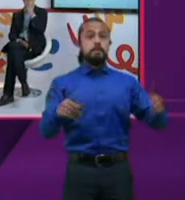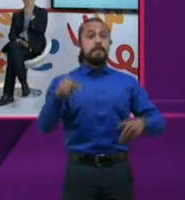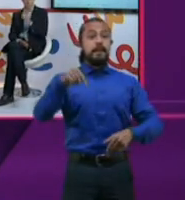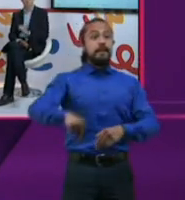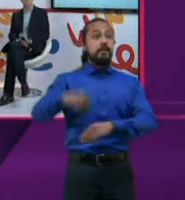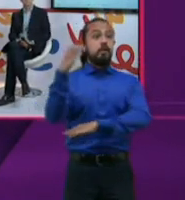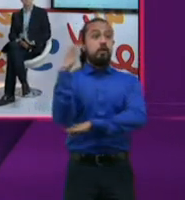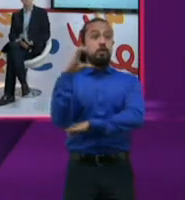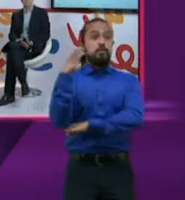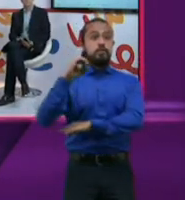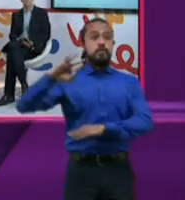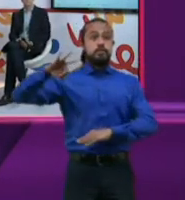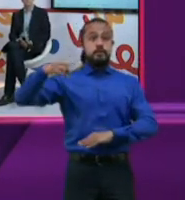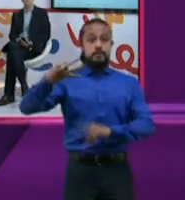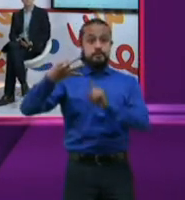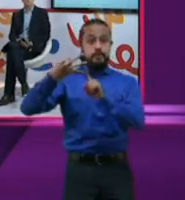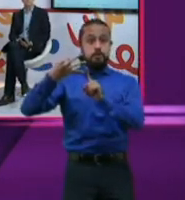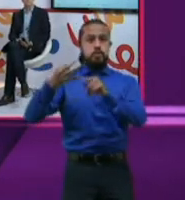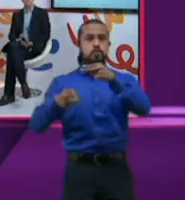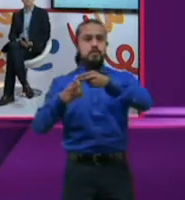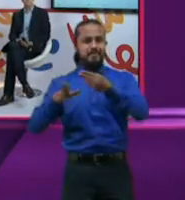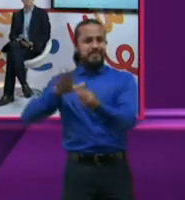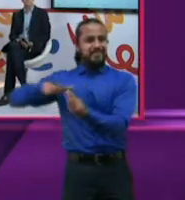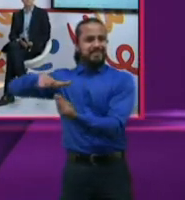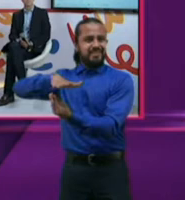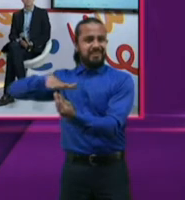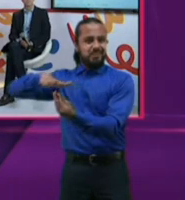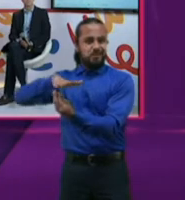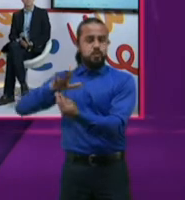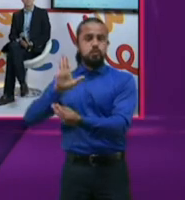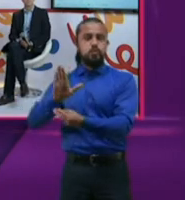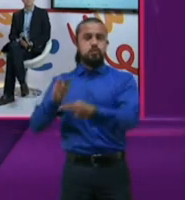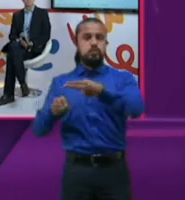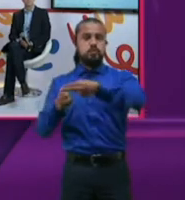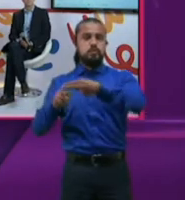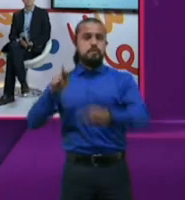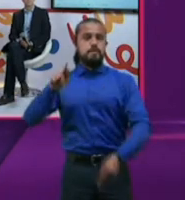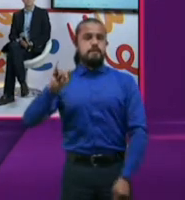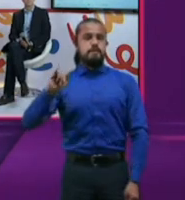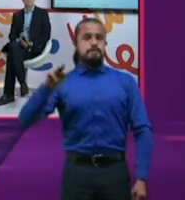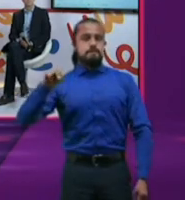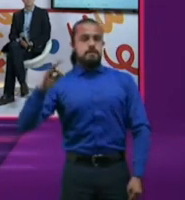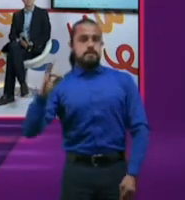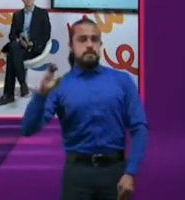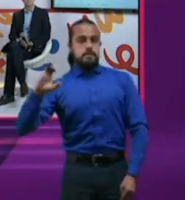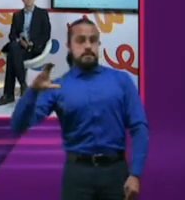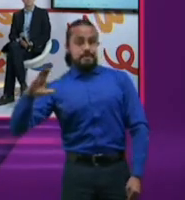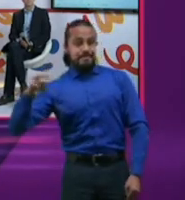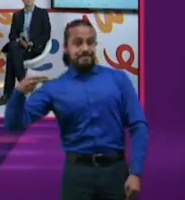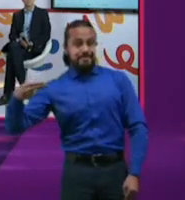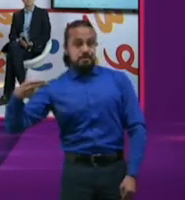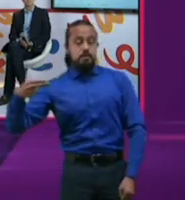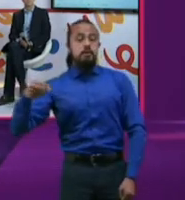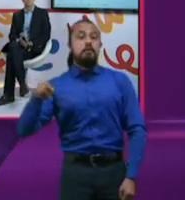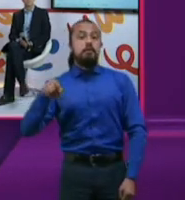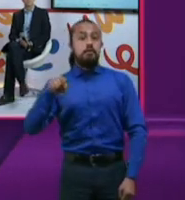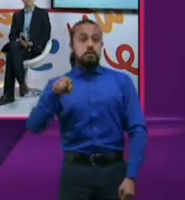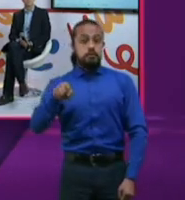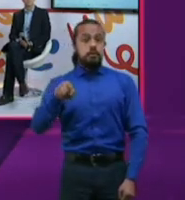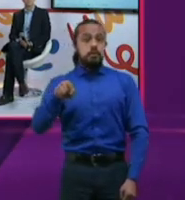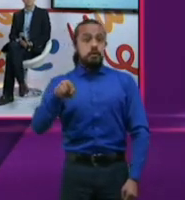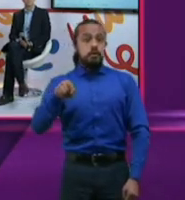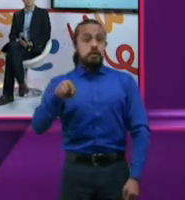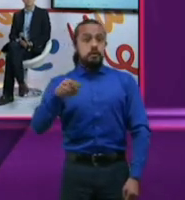financiera en américa latina y según la más reciente estudio que se ha hecho en sí no vista esta